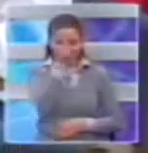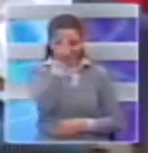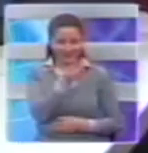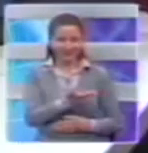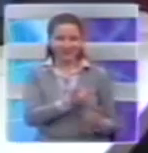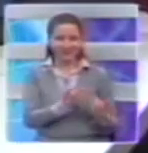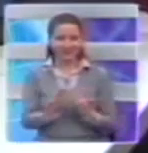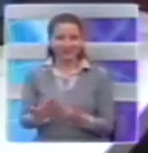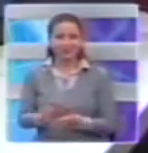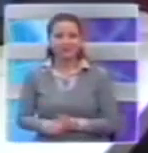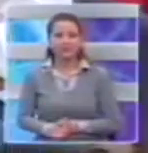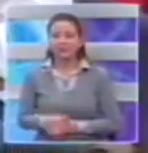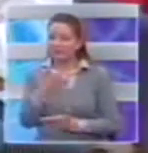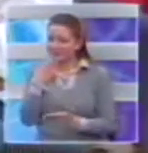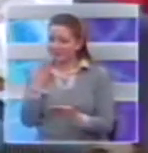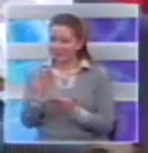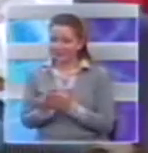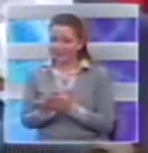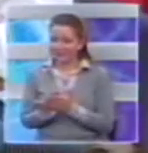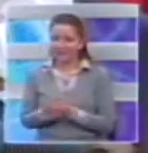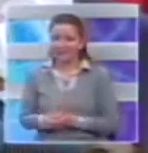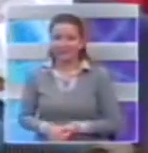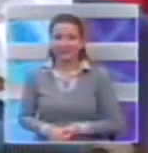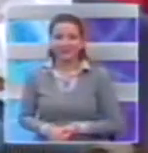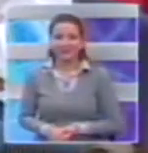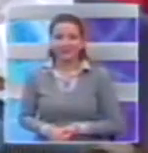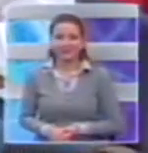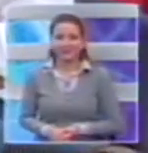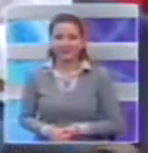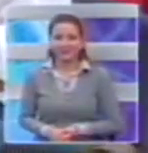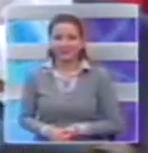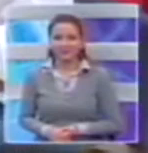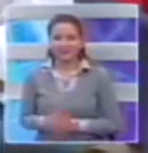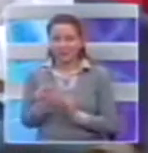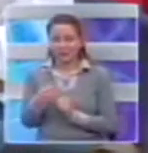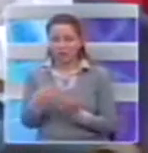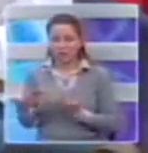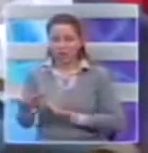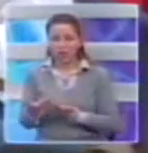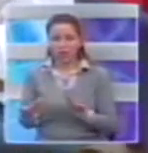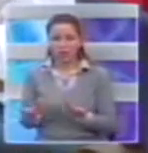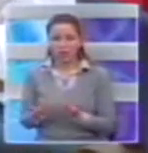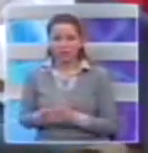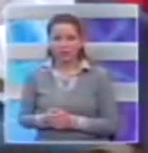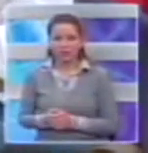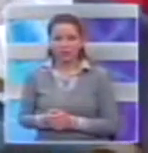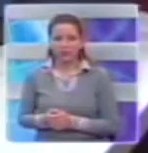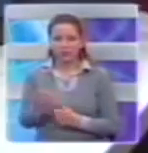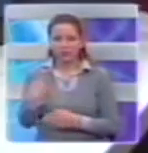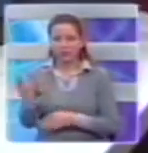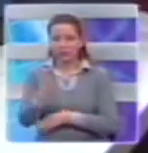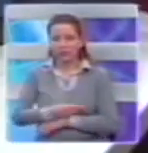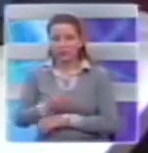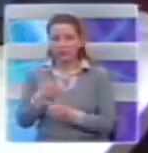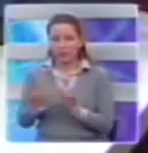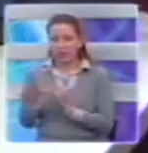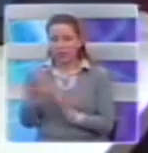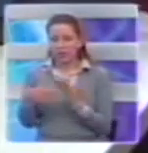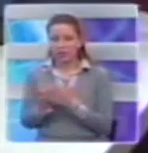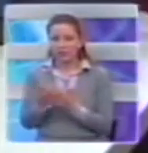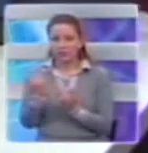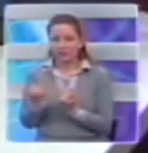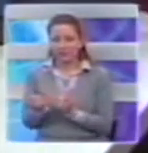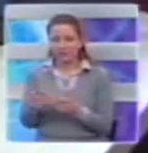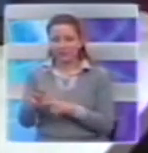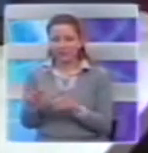Luis Fernando, gracias. Muchas gracias, María Antonieta, y gracias por permitirnos compartir unos momentos del día contigo y con los televidentes